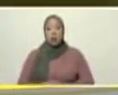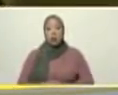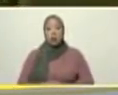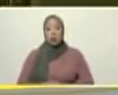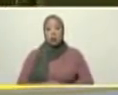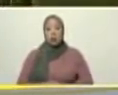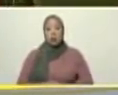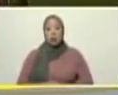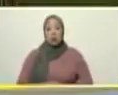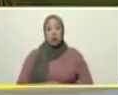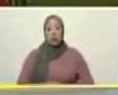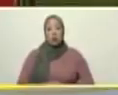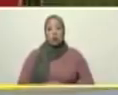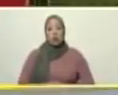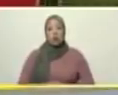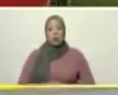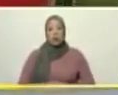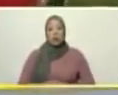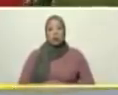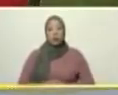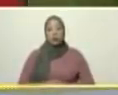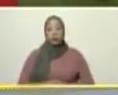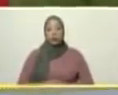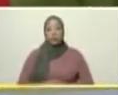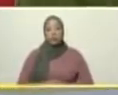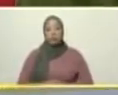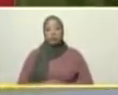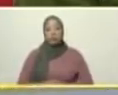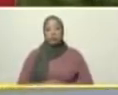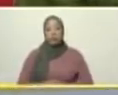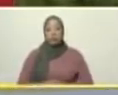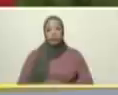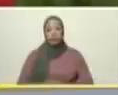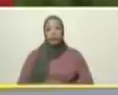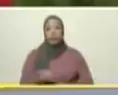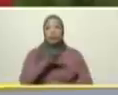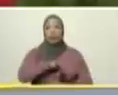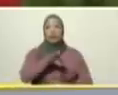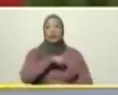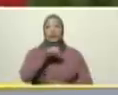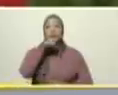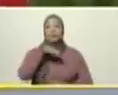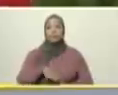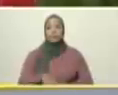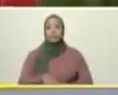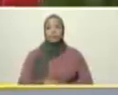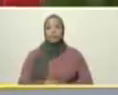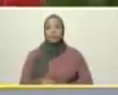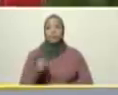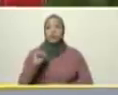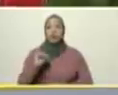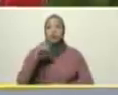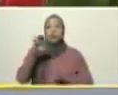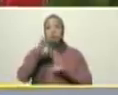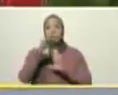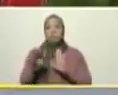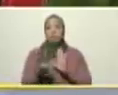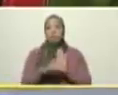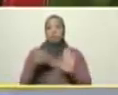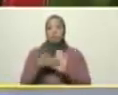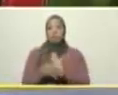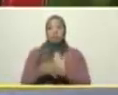Tenemos una doctrina militar construida desde nuestras raíces, desde nuestra historia. Tenemos un concepto